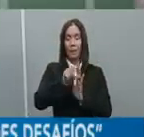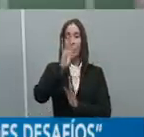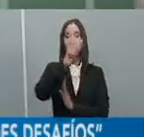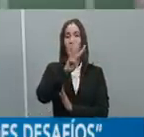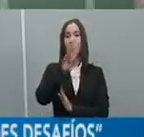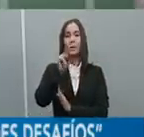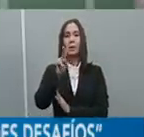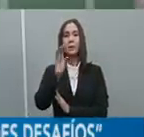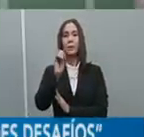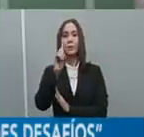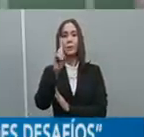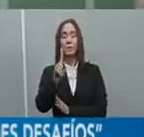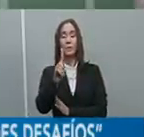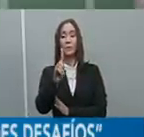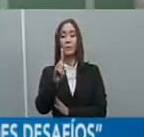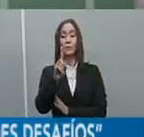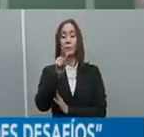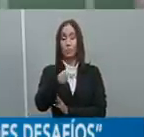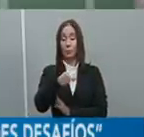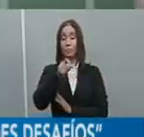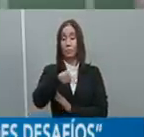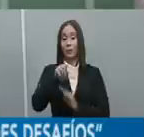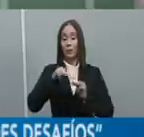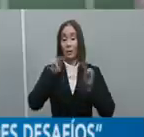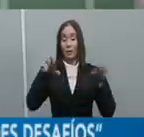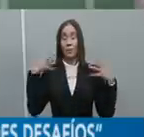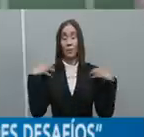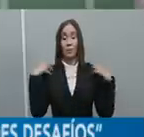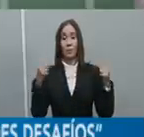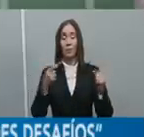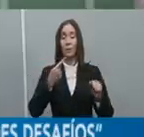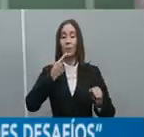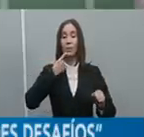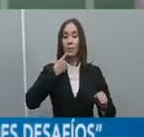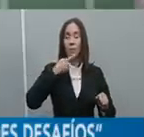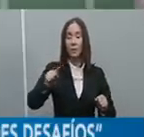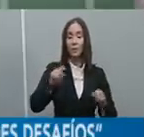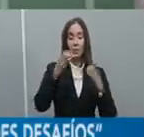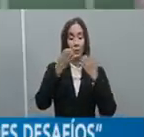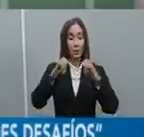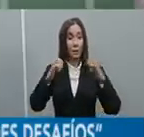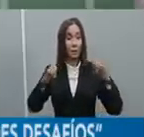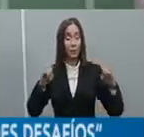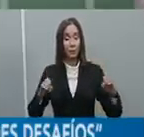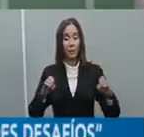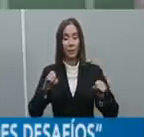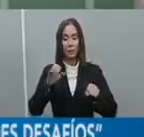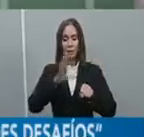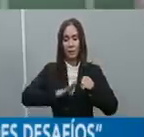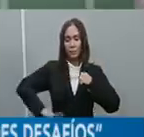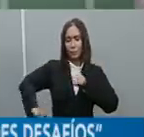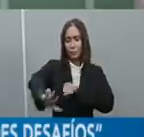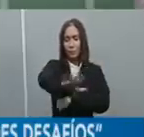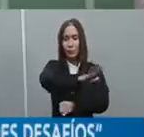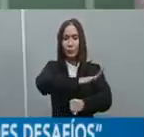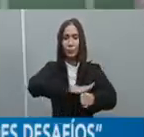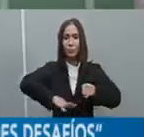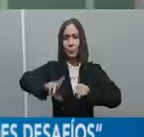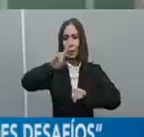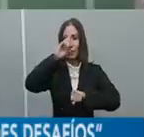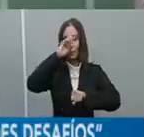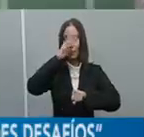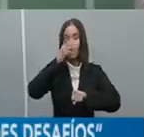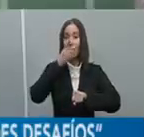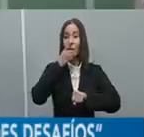4201, realizará una declaratoria oficial de emergencia sanitaria en todo el país. En función de esta declaratoria, se pondrá